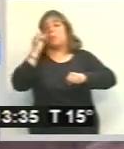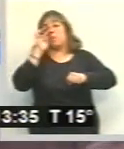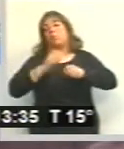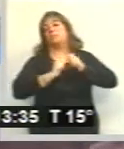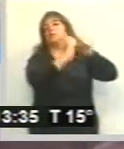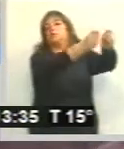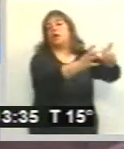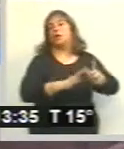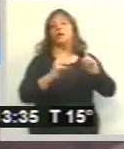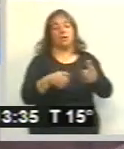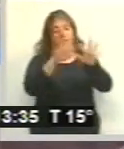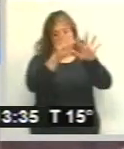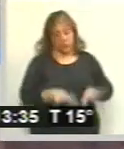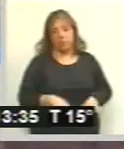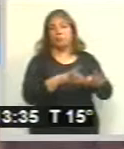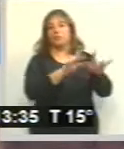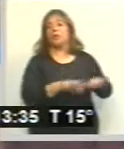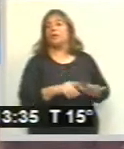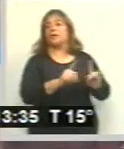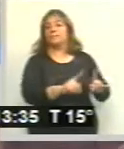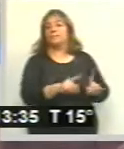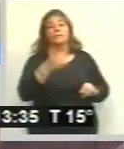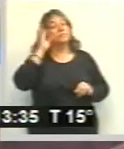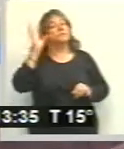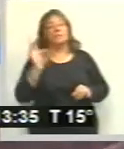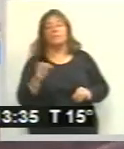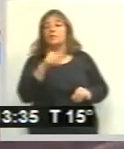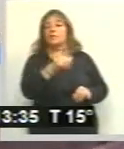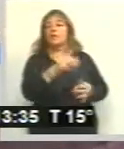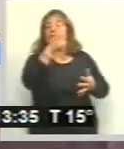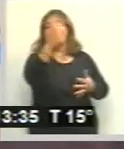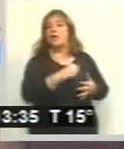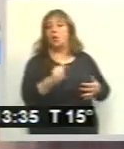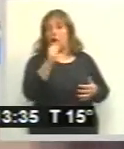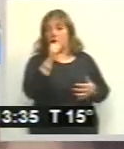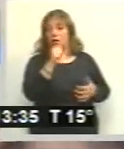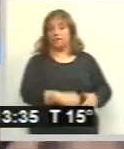también se labran actuaciones contravencionales al respecto, teniendo en cuenta que se ha secuestrado bebida alcohólica.